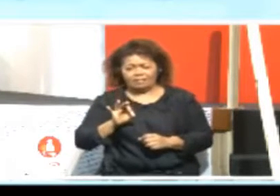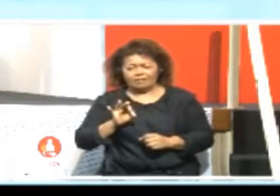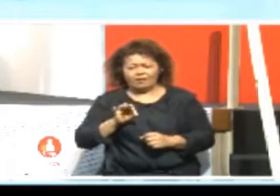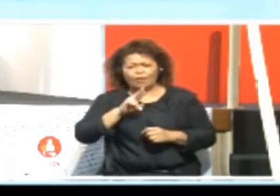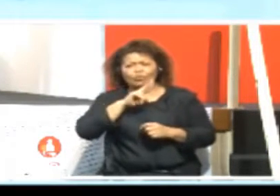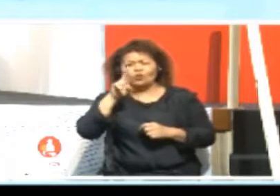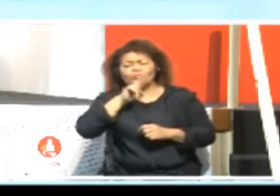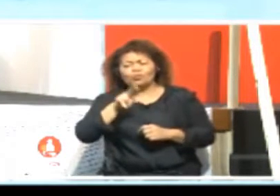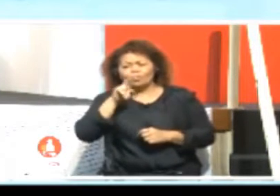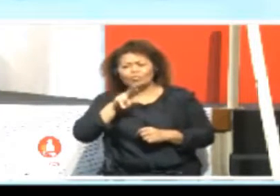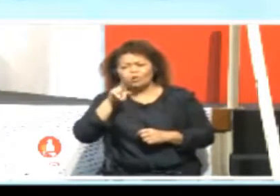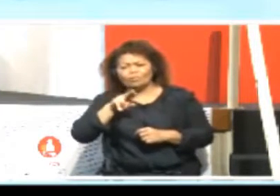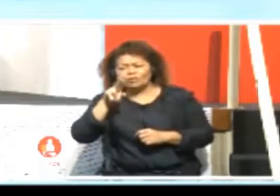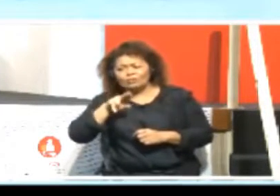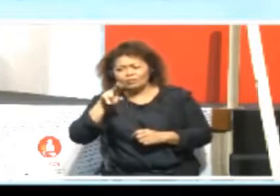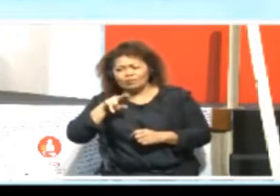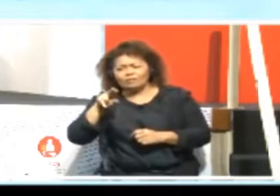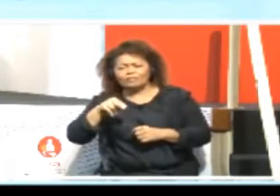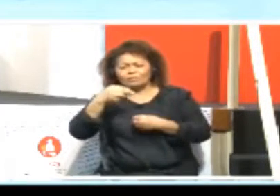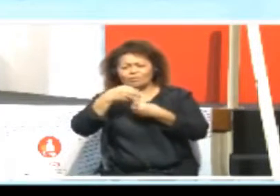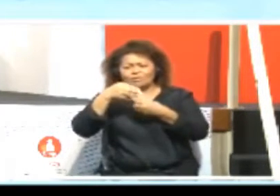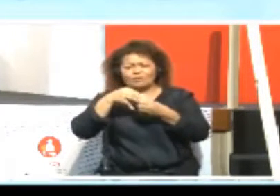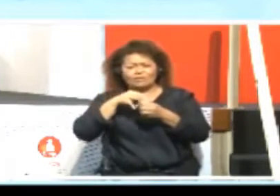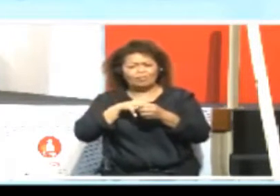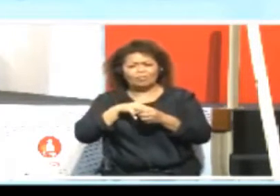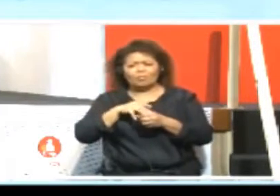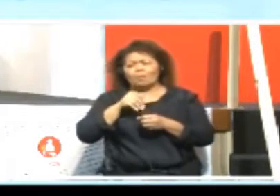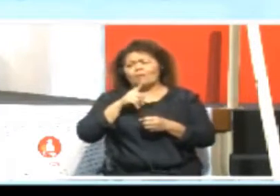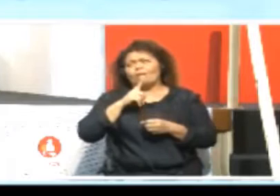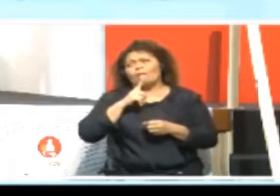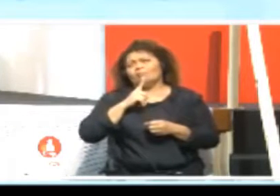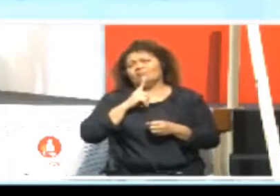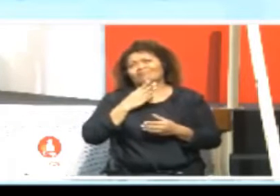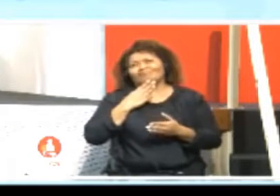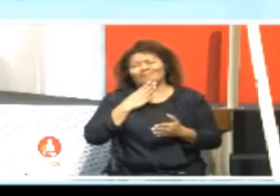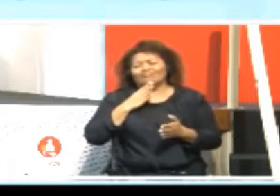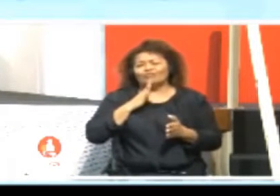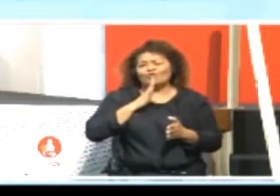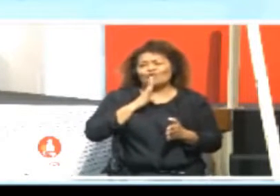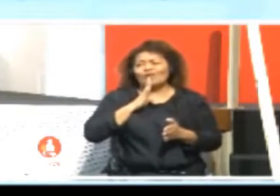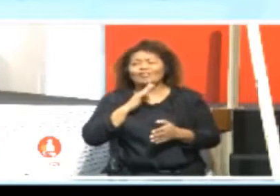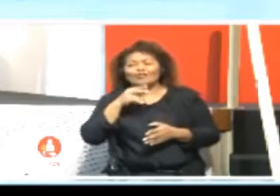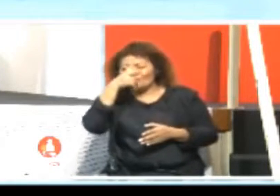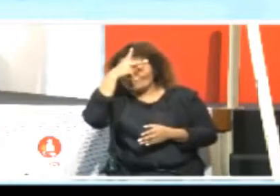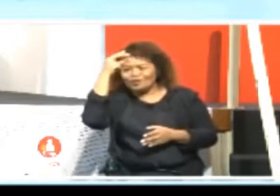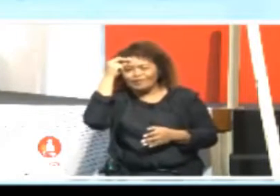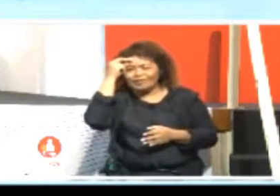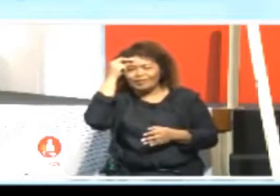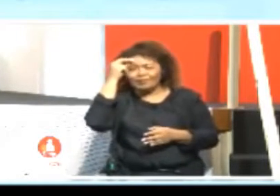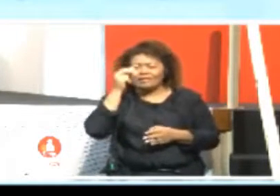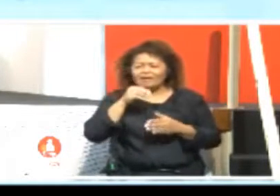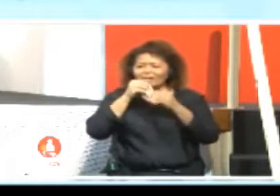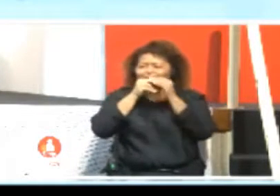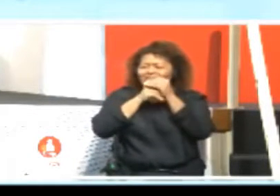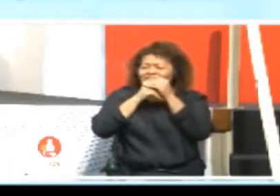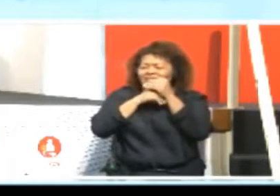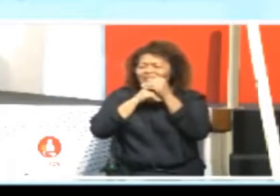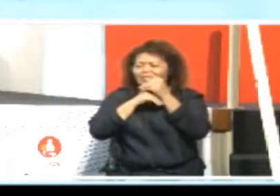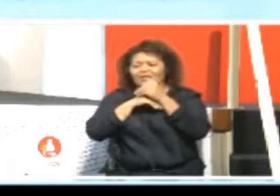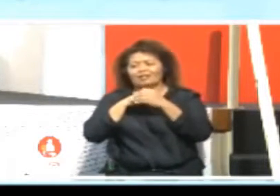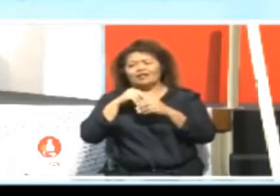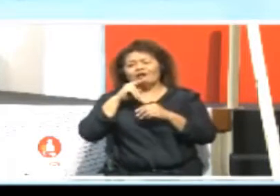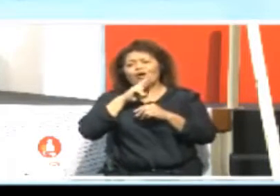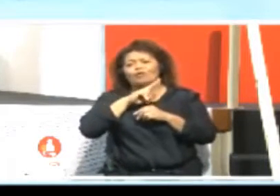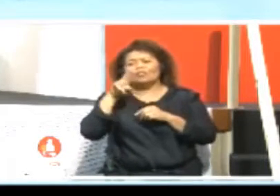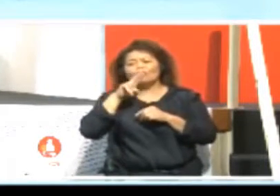40 municipios y como ustedes pueden ver, hay demasiada fluctuación en la forma en cómo esos municipios operan en